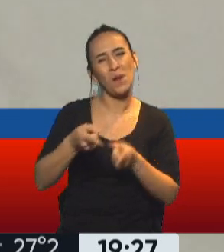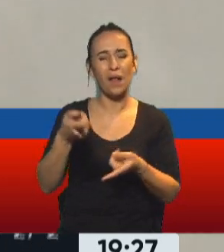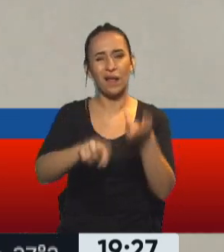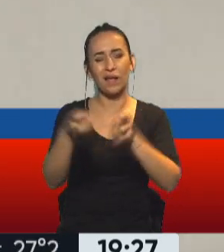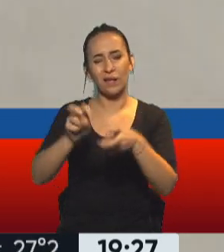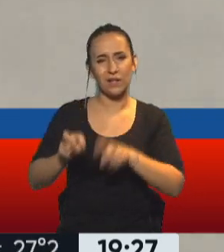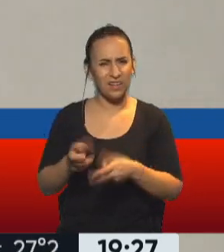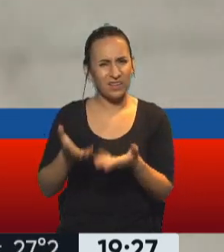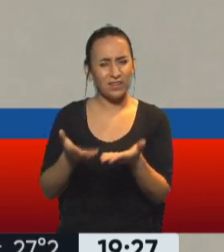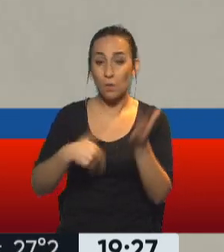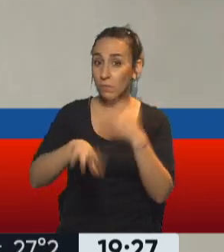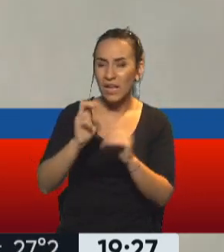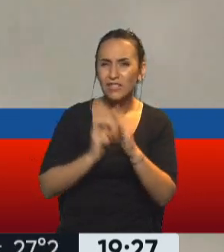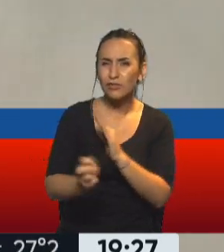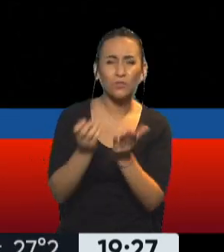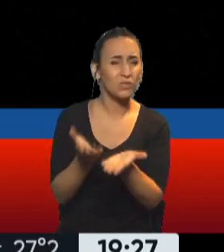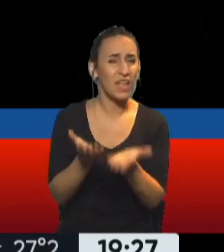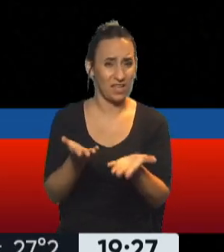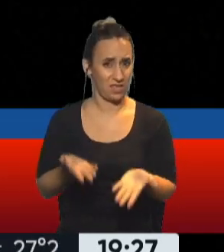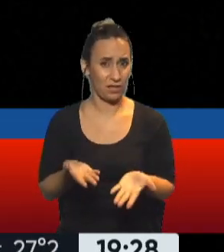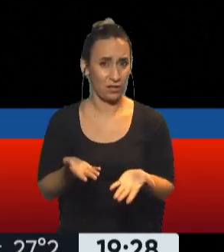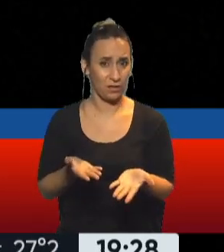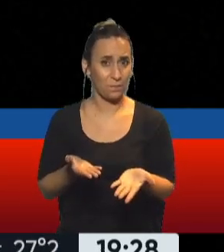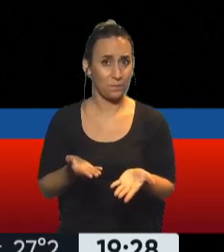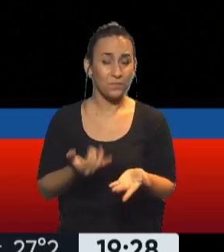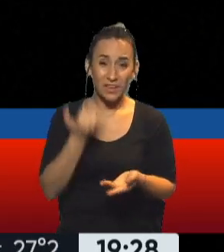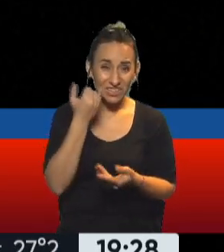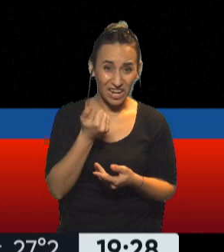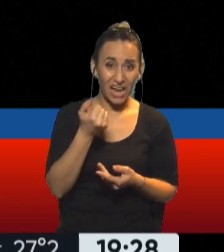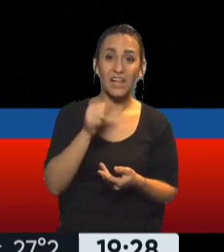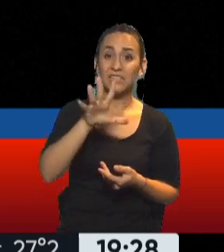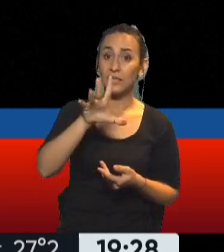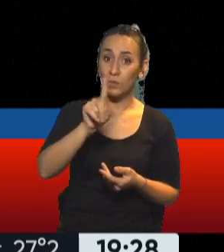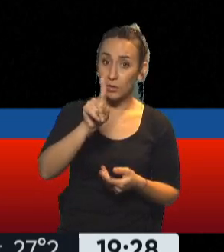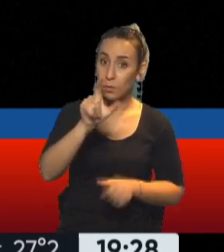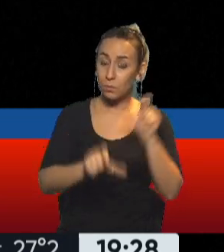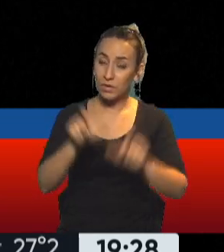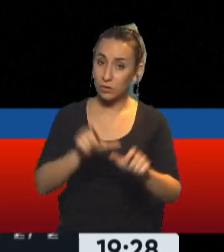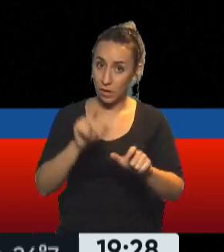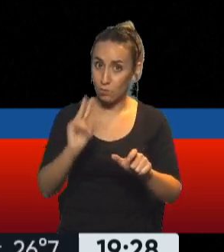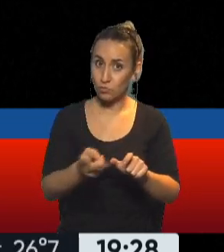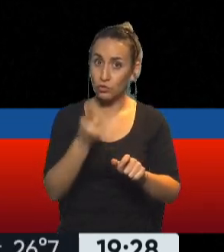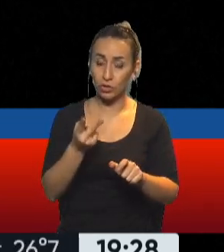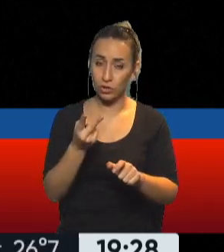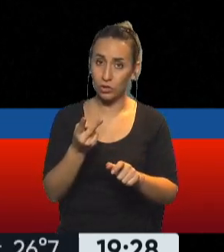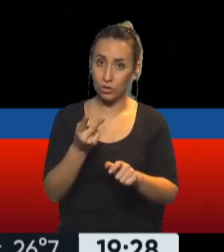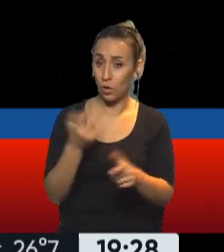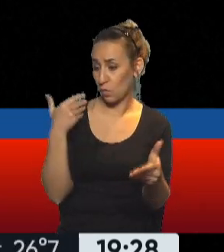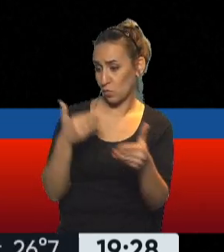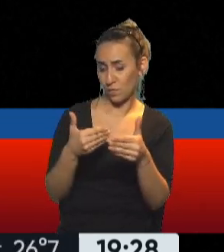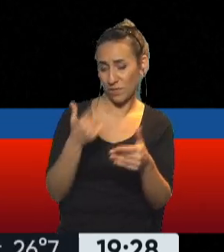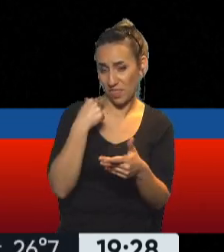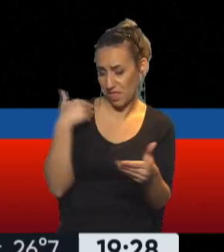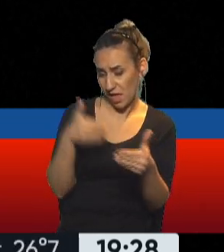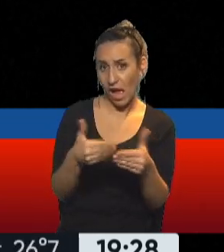sobre todo en el subte, y que generó, estamos hablando de ya 51 personas fallecidas en los últimos